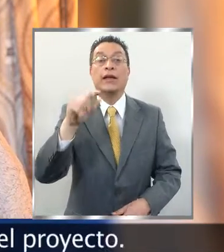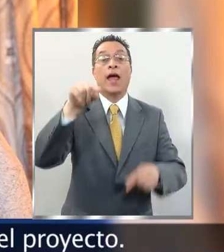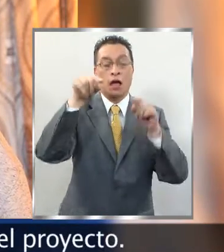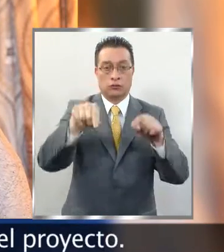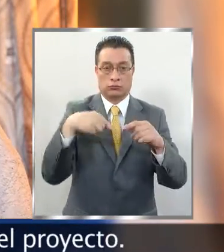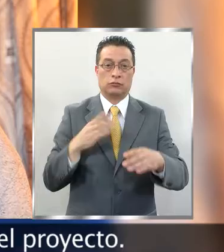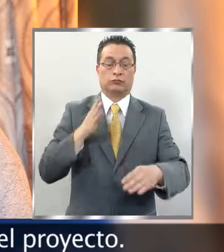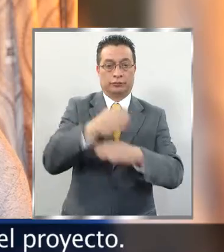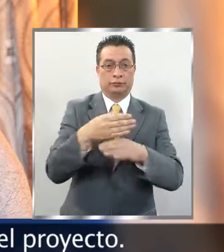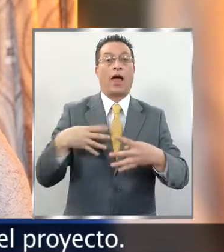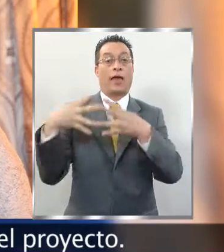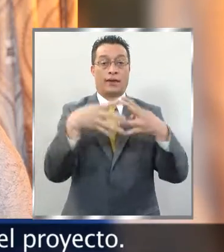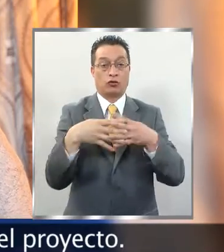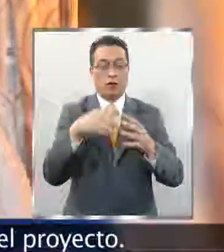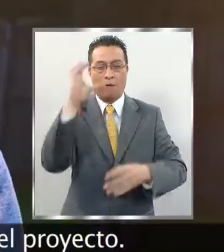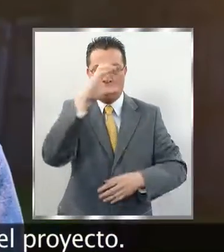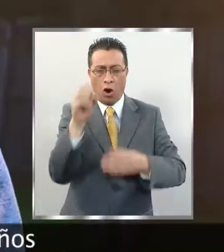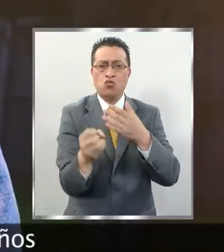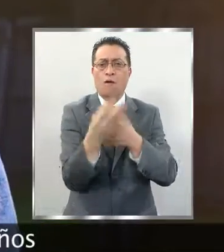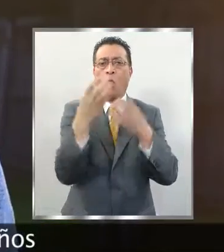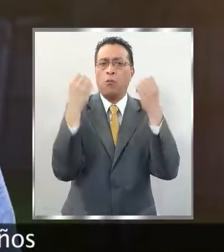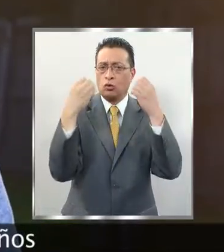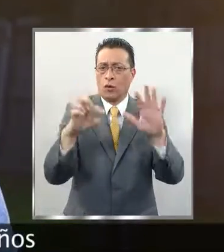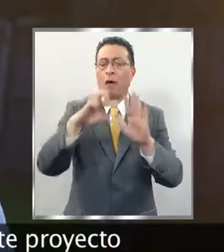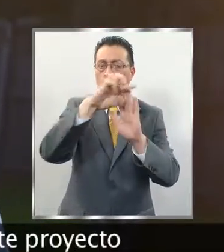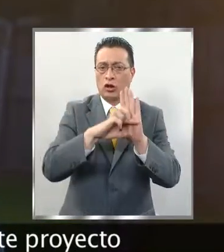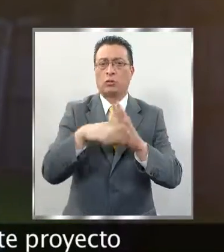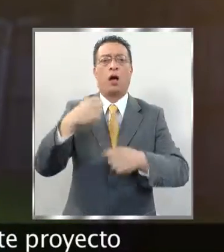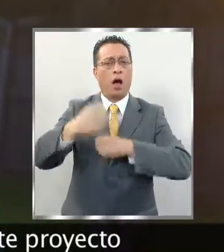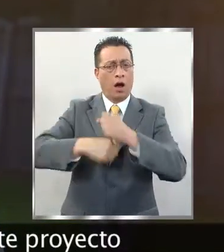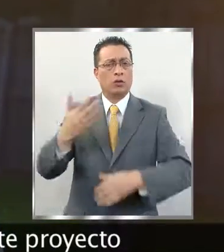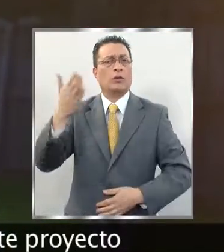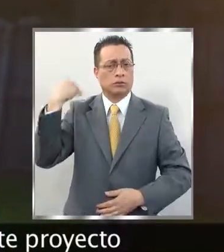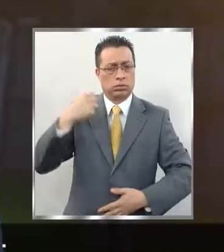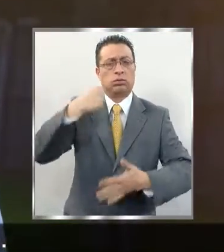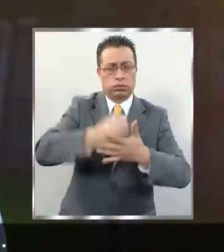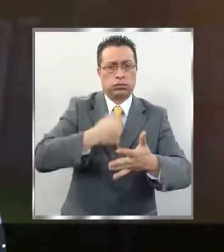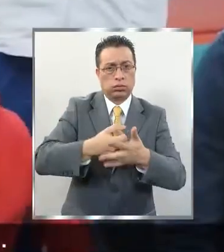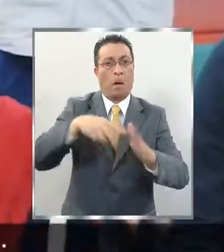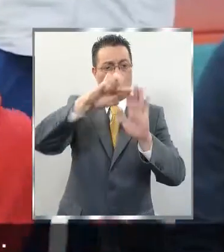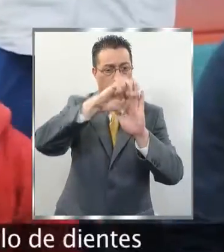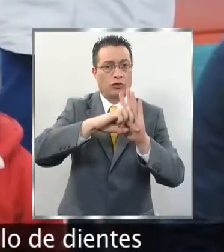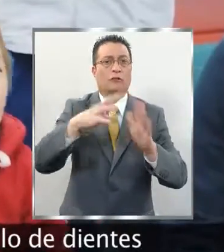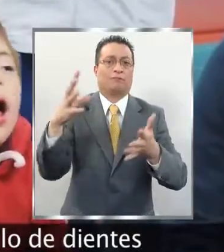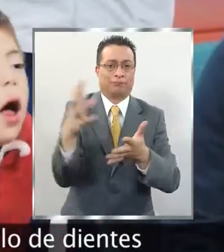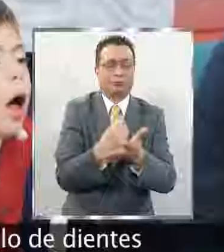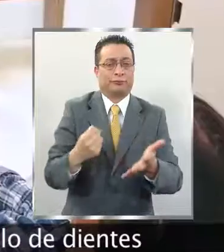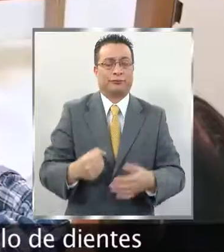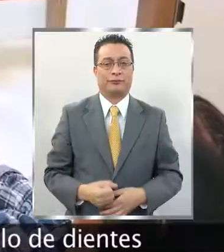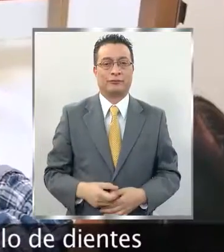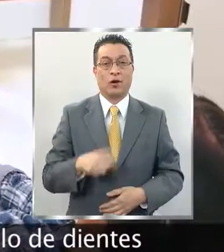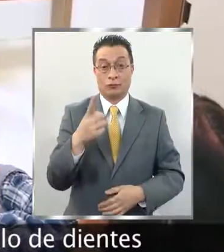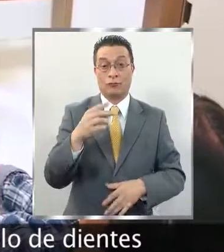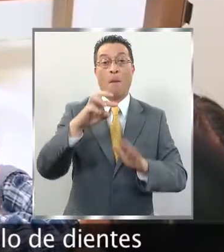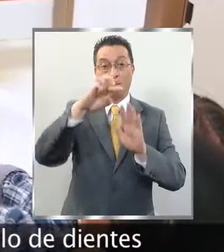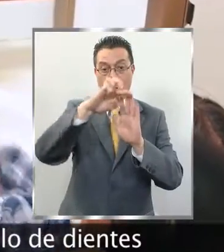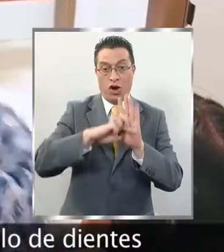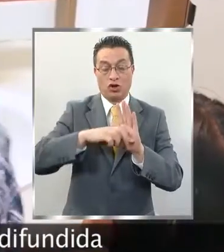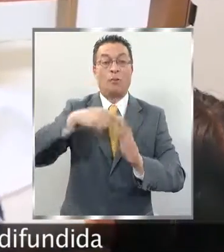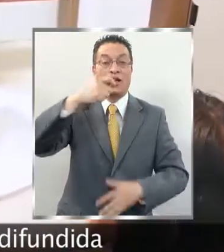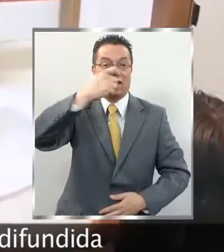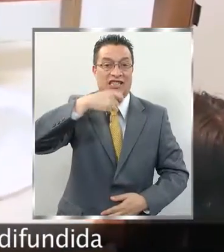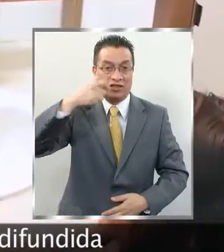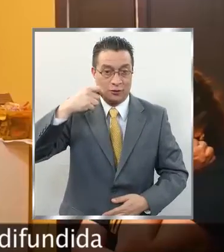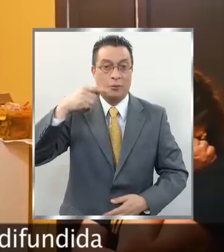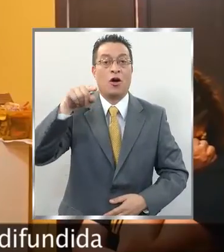buscar nuevas oportunidades para el proyecto. Desde hace varios años hemos luchado para que este proyecto se haga realidad. Un proyecto inclusivo de cepillo de